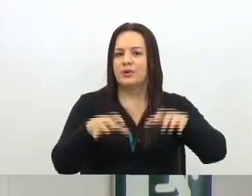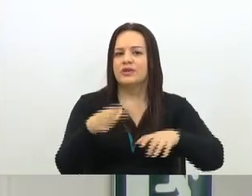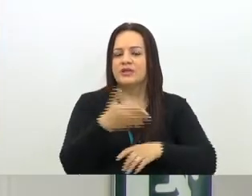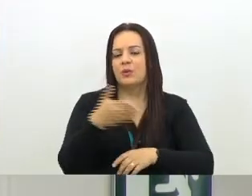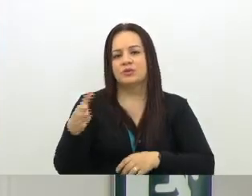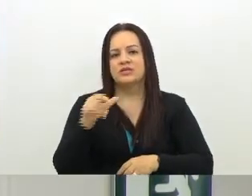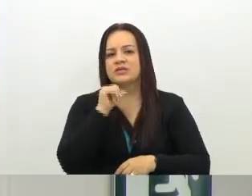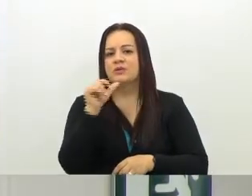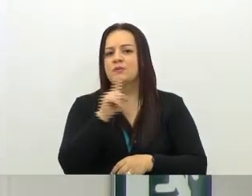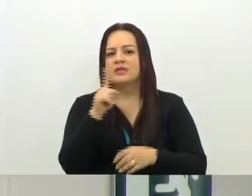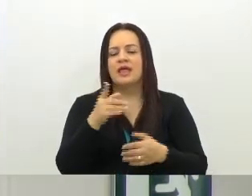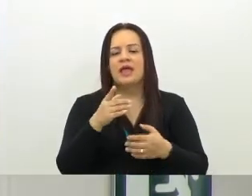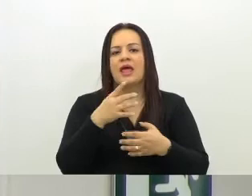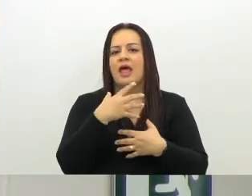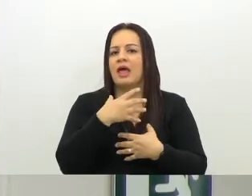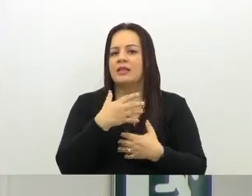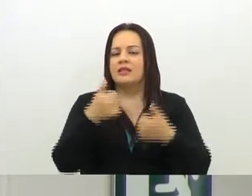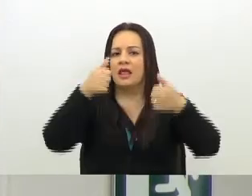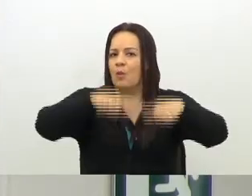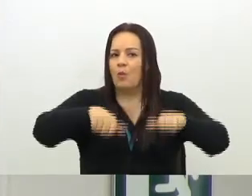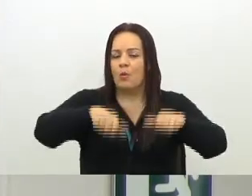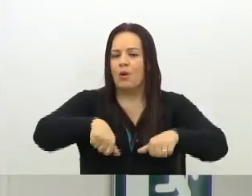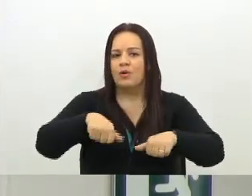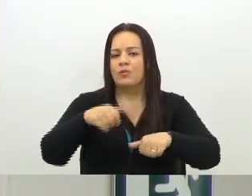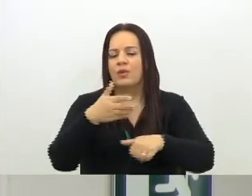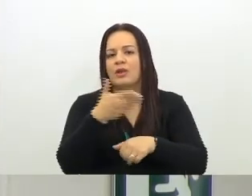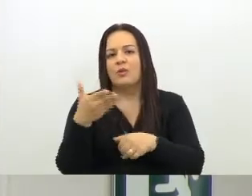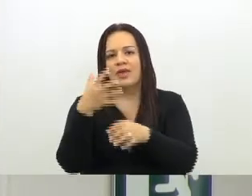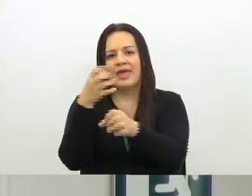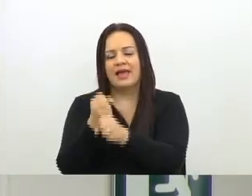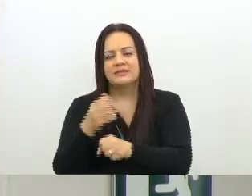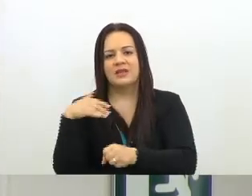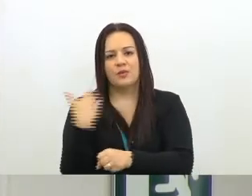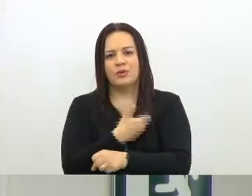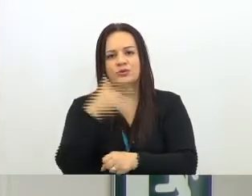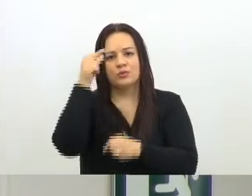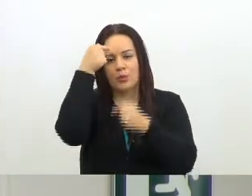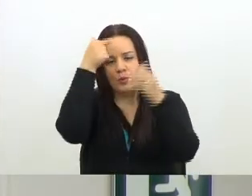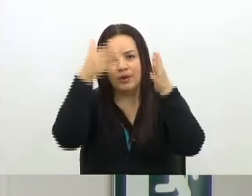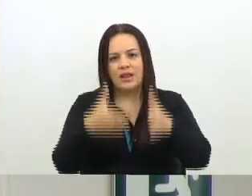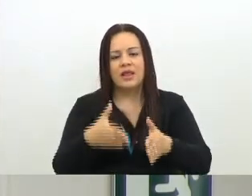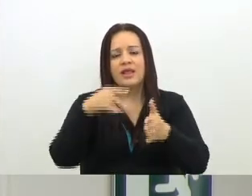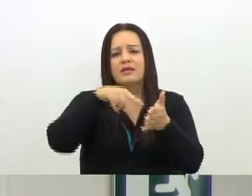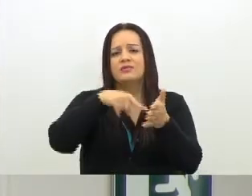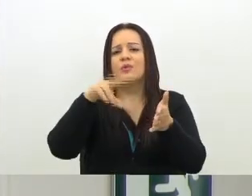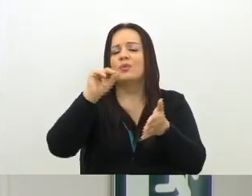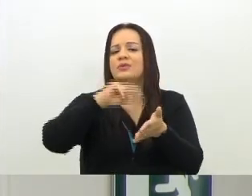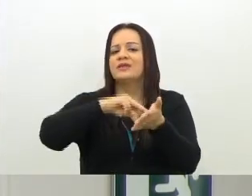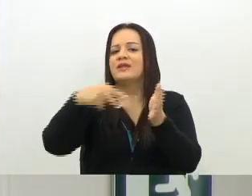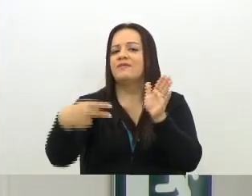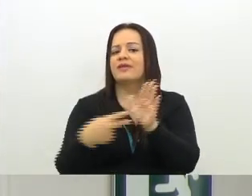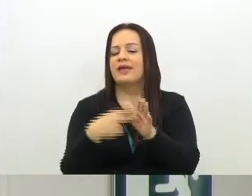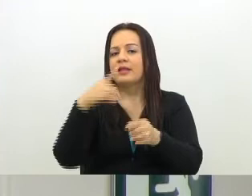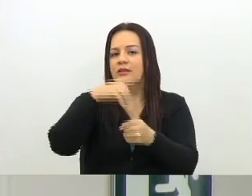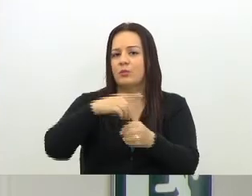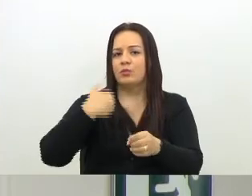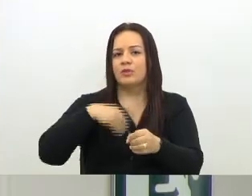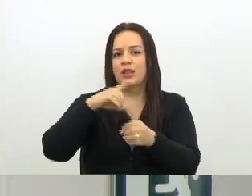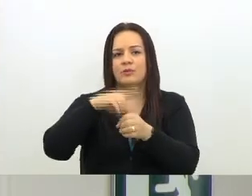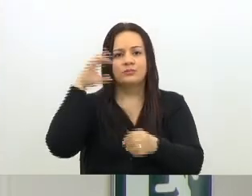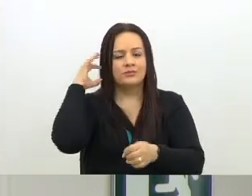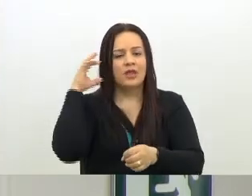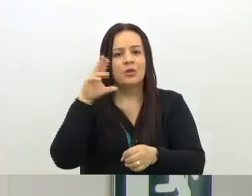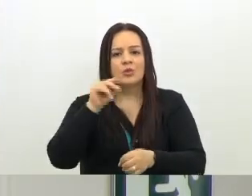eventualmente cometan nuestros gobernantes. Esto no quiere decir, señoras y señores diputados, que yo no